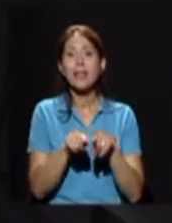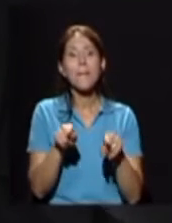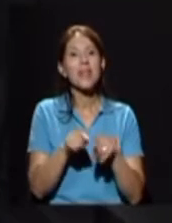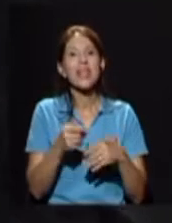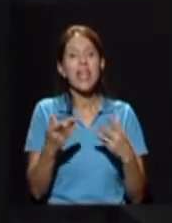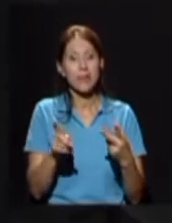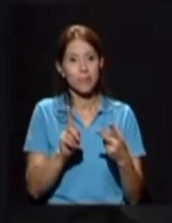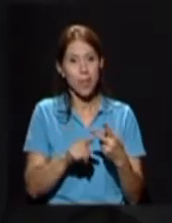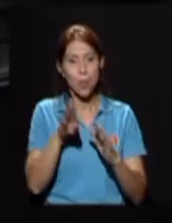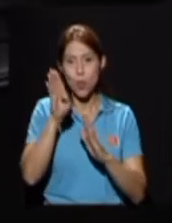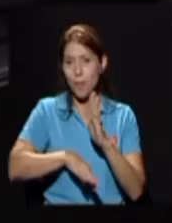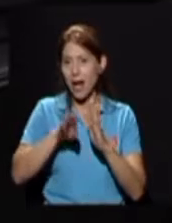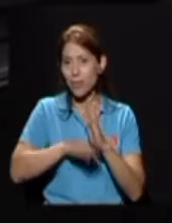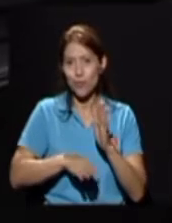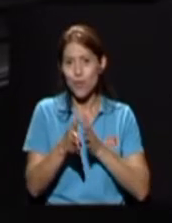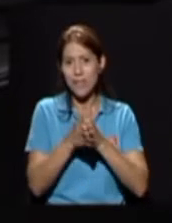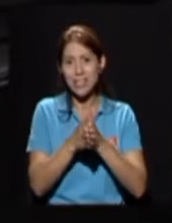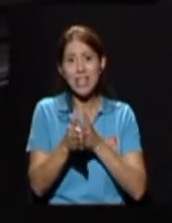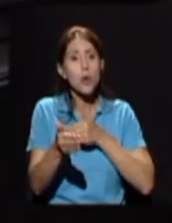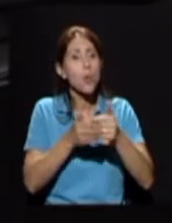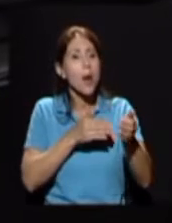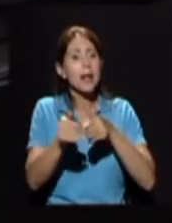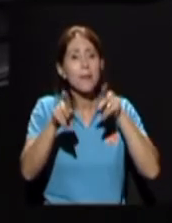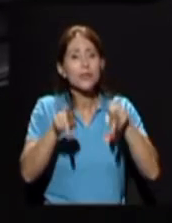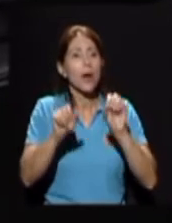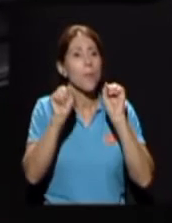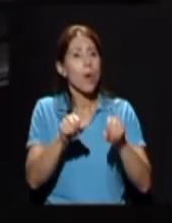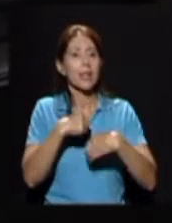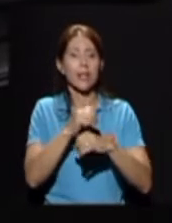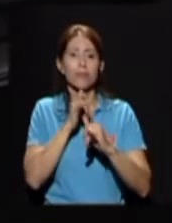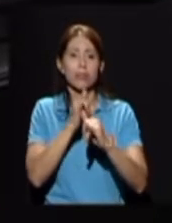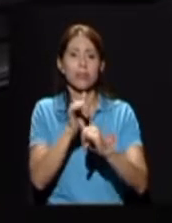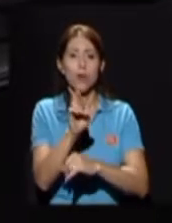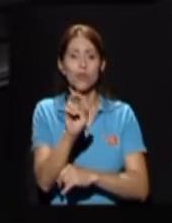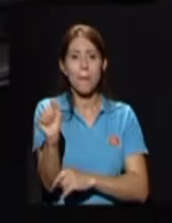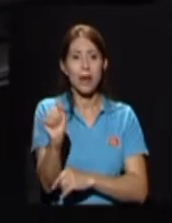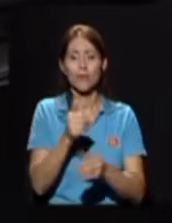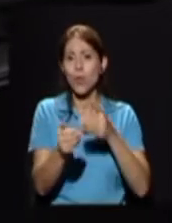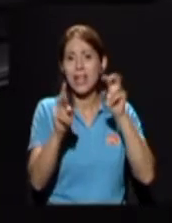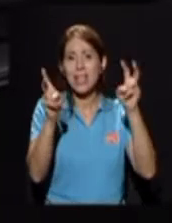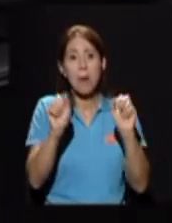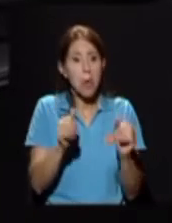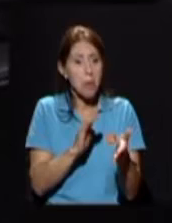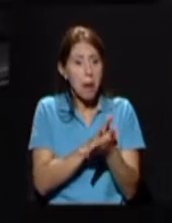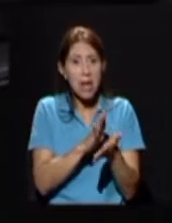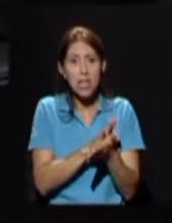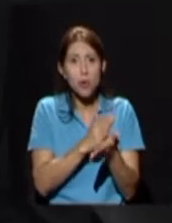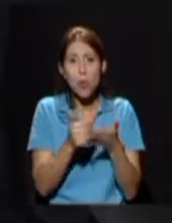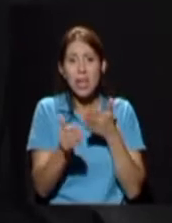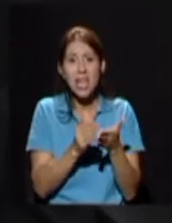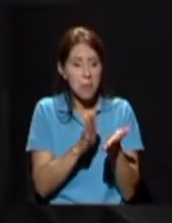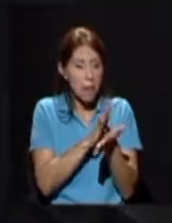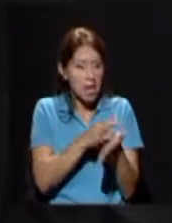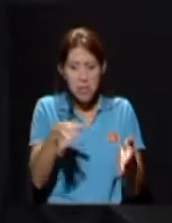barato y es muy eficiente. Si cualquiera puede presentar un recurso de amparo en cualquier materia, desde llenar un papelito detrás de una factura